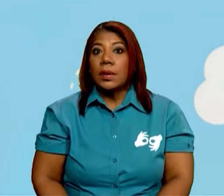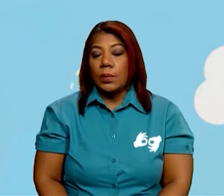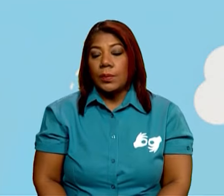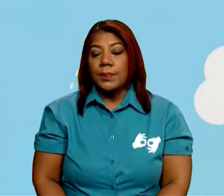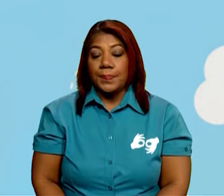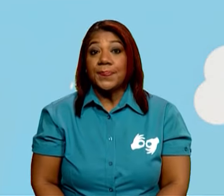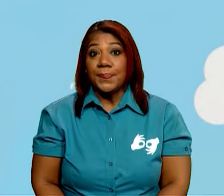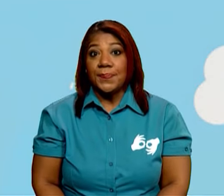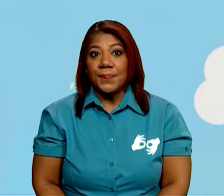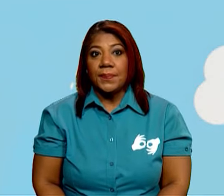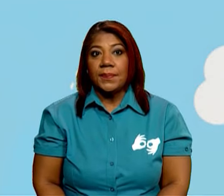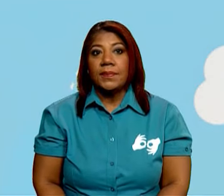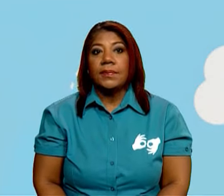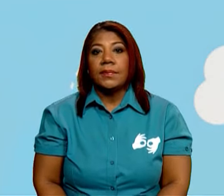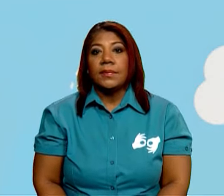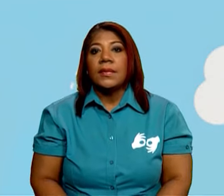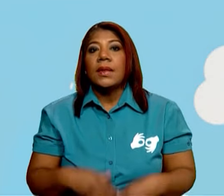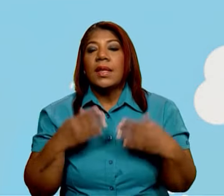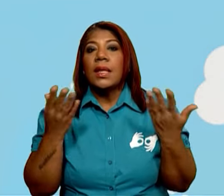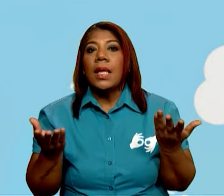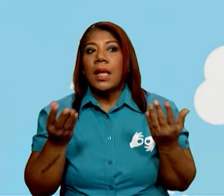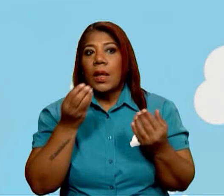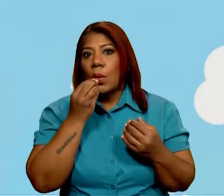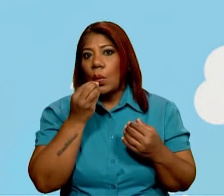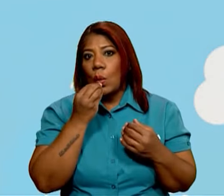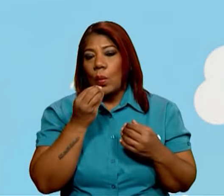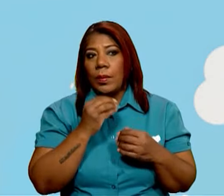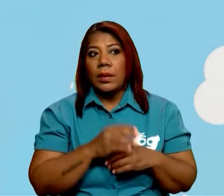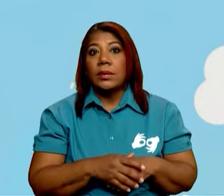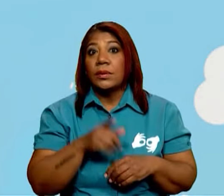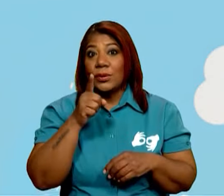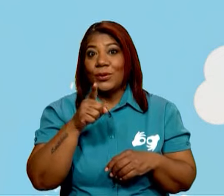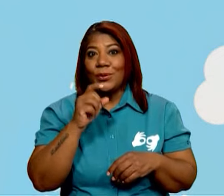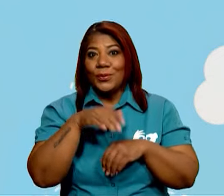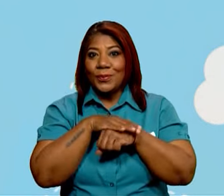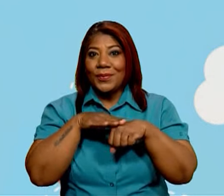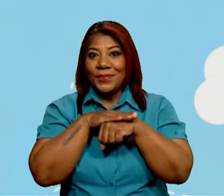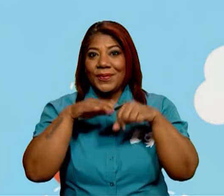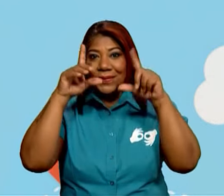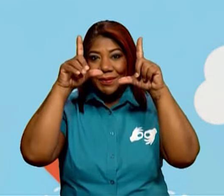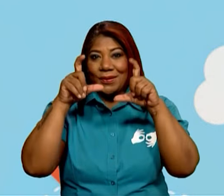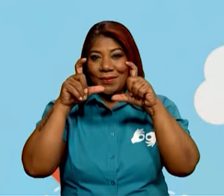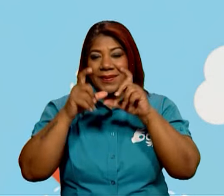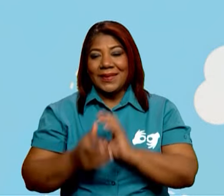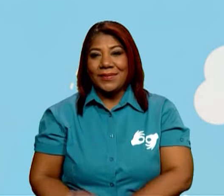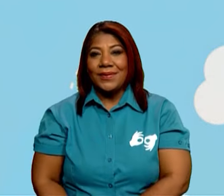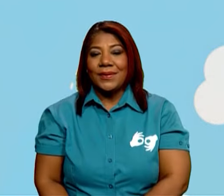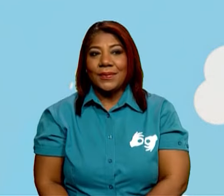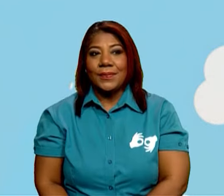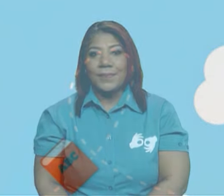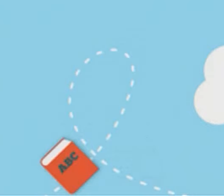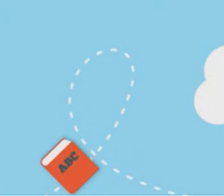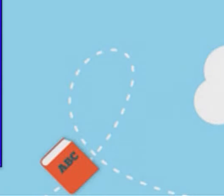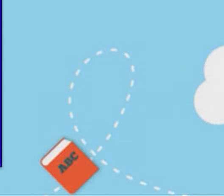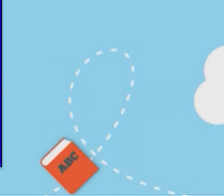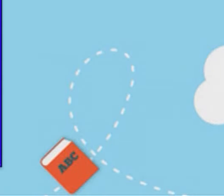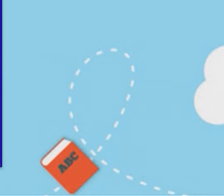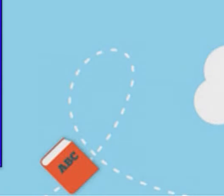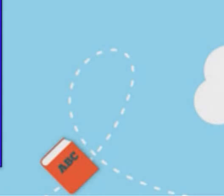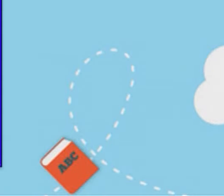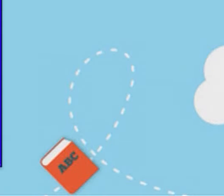¿Qué más tenemos nosotros? Estás, si quieres, haz tu captura de pantalla para que lo puedas resolver en